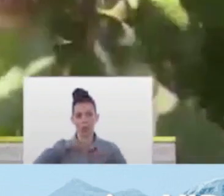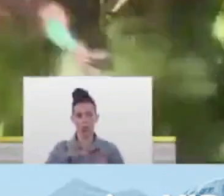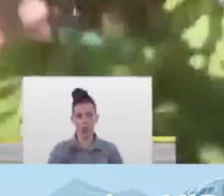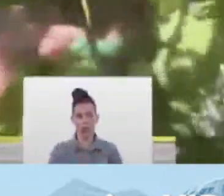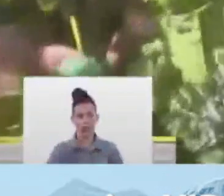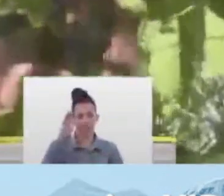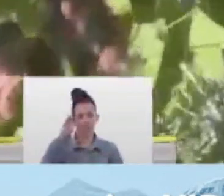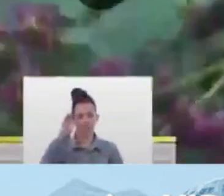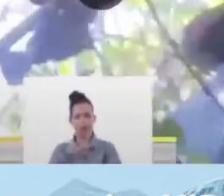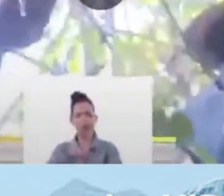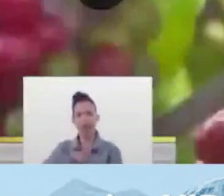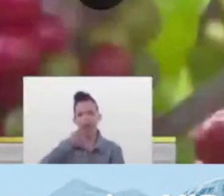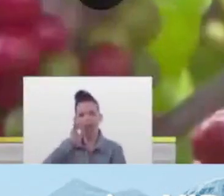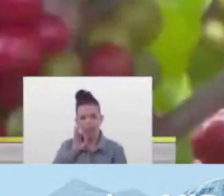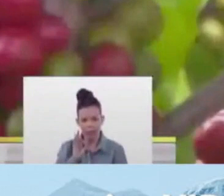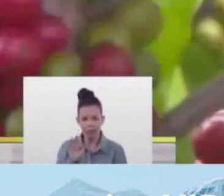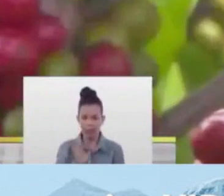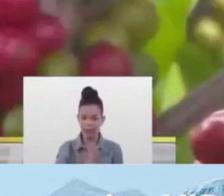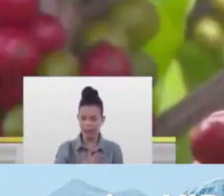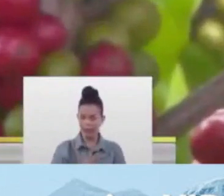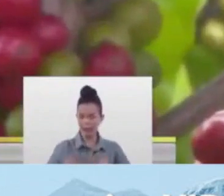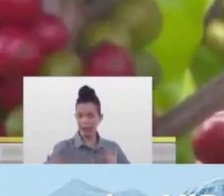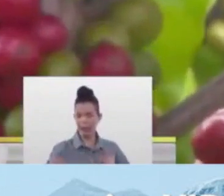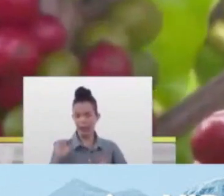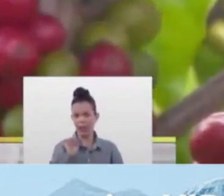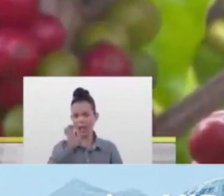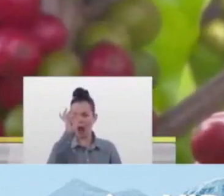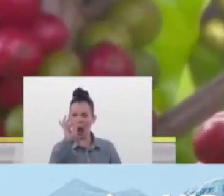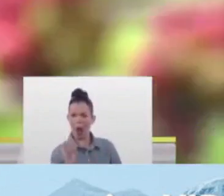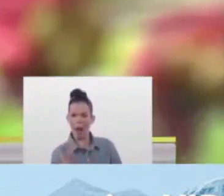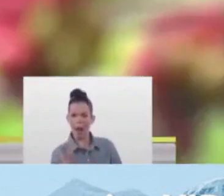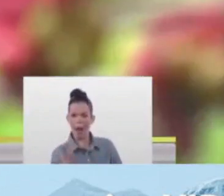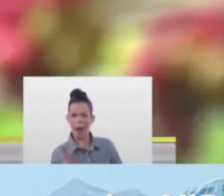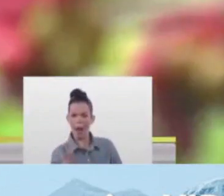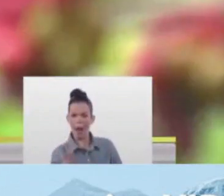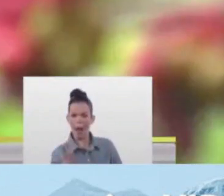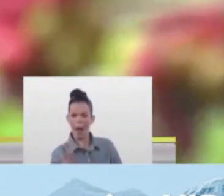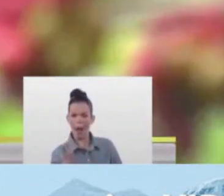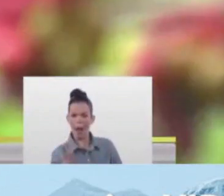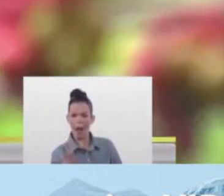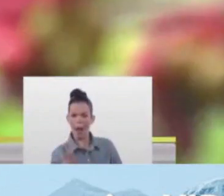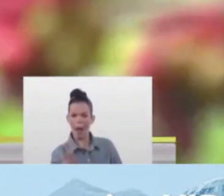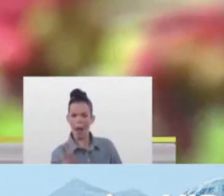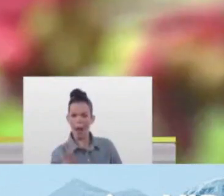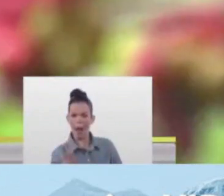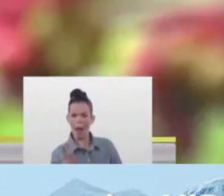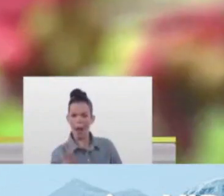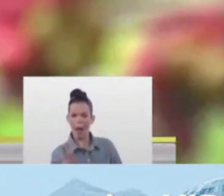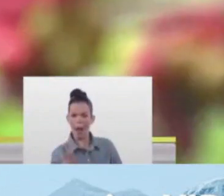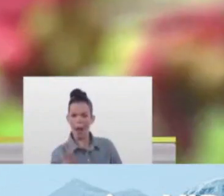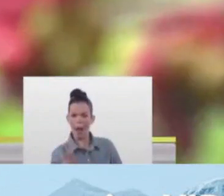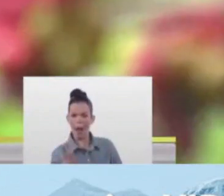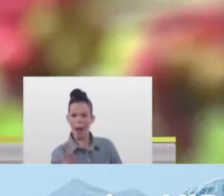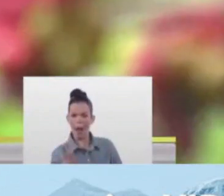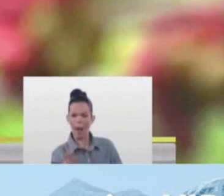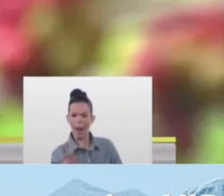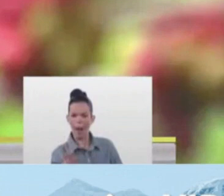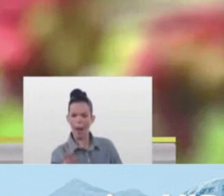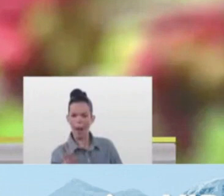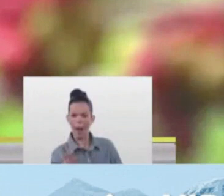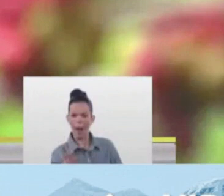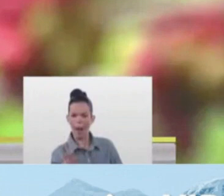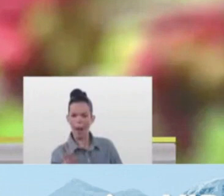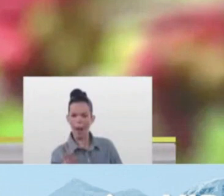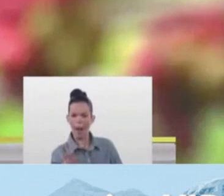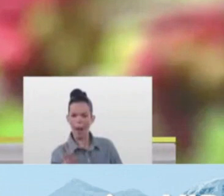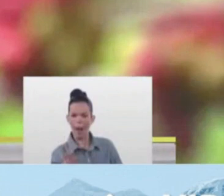el grano se distingue por cualidades representativas. Escucha a mis abuelitas qué clase de café se están echando esa gente, ¿serio? Cuando le meten un chicharazo a eso, estate